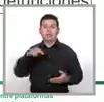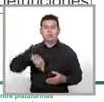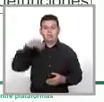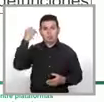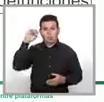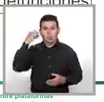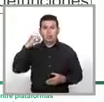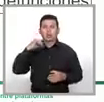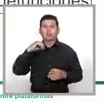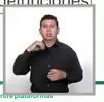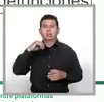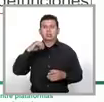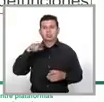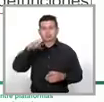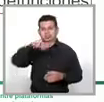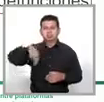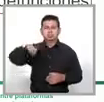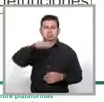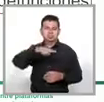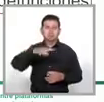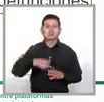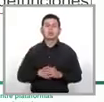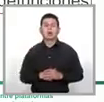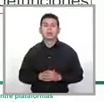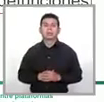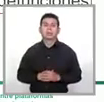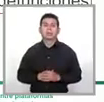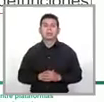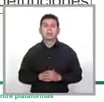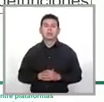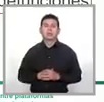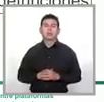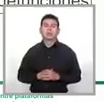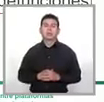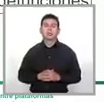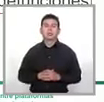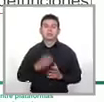panorama estatal en nuestro estado de Oaxaca, de